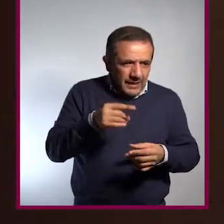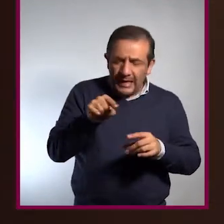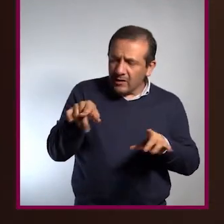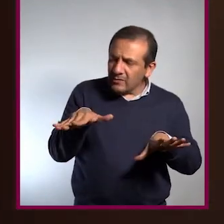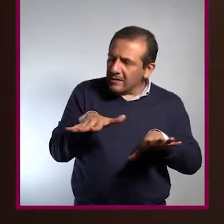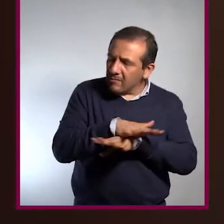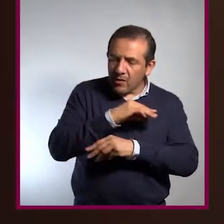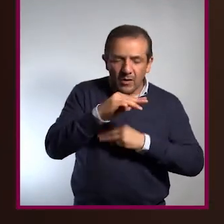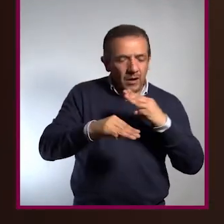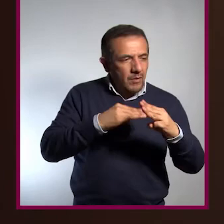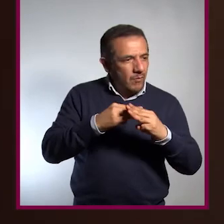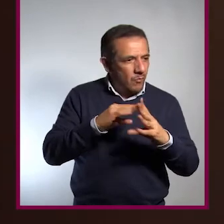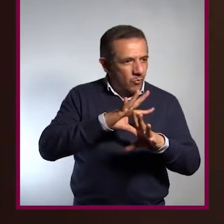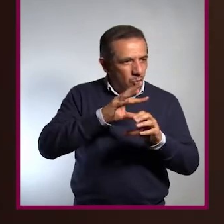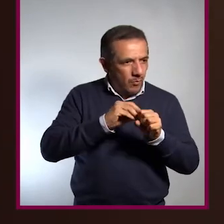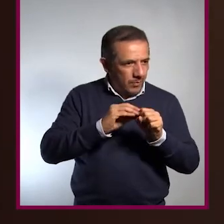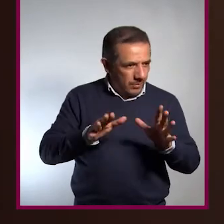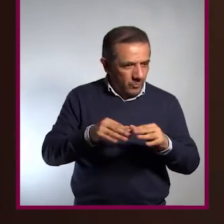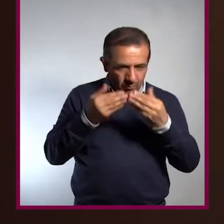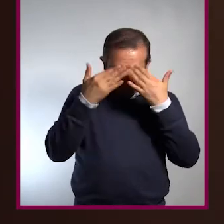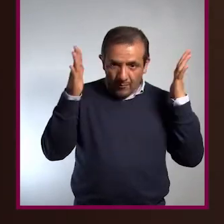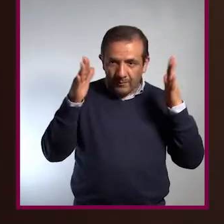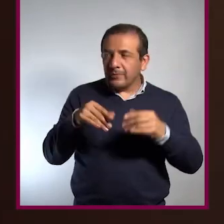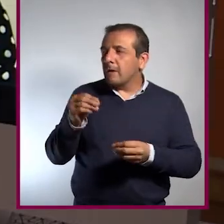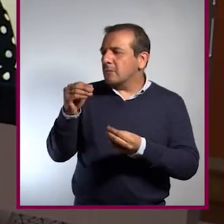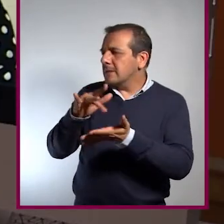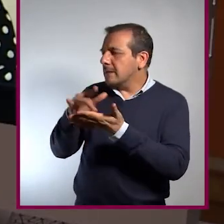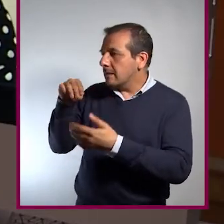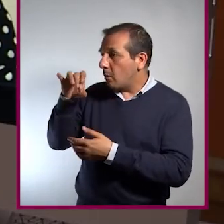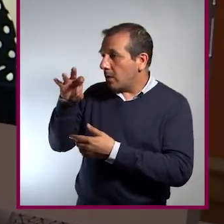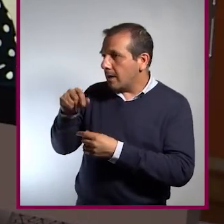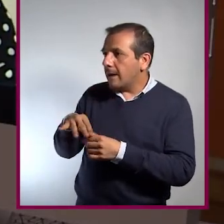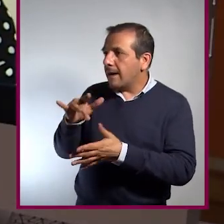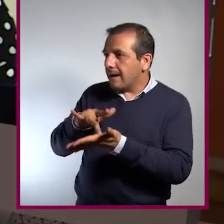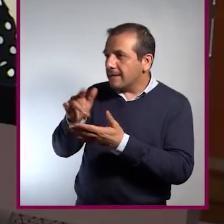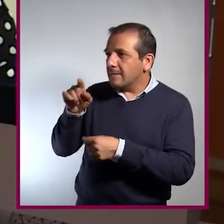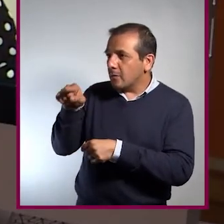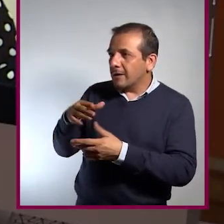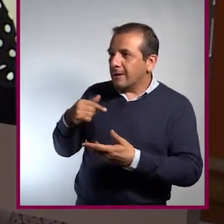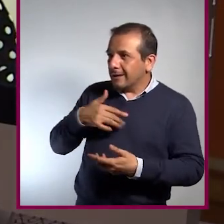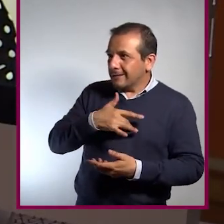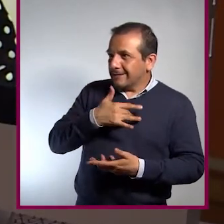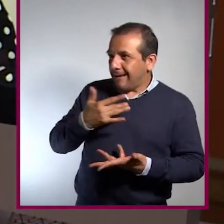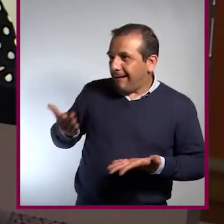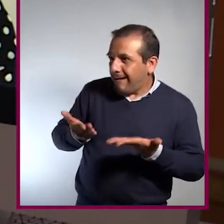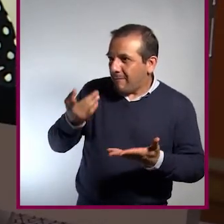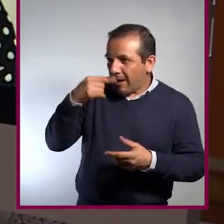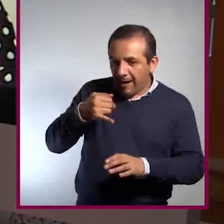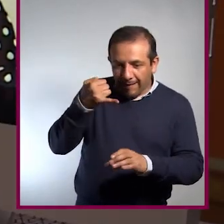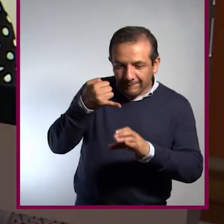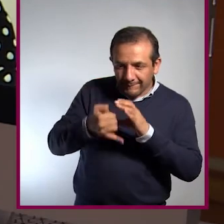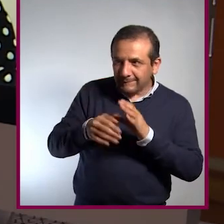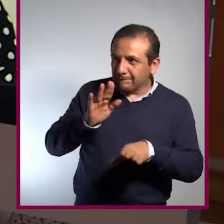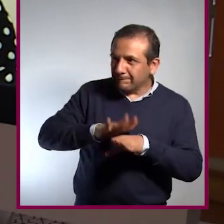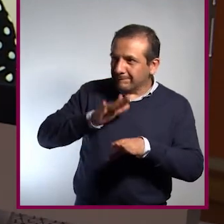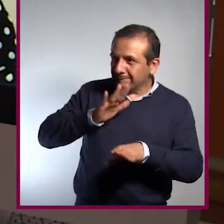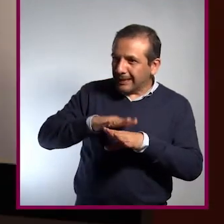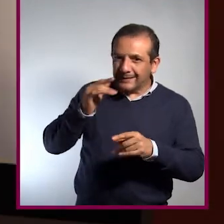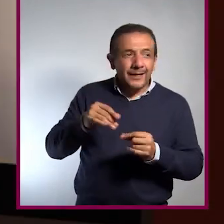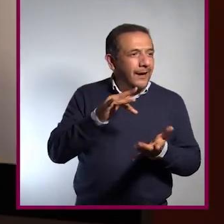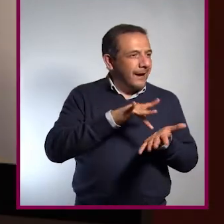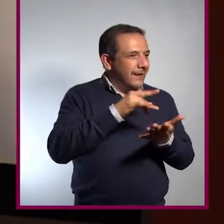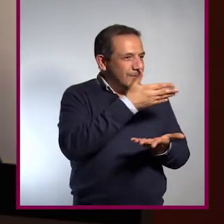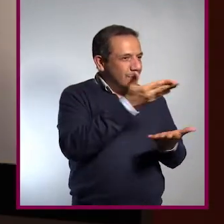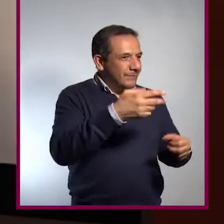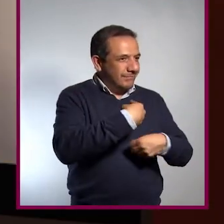completo. Mónica, muchísimas gracias por tu tiempo, gracias por esta entrevista y sobre todo por seguirnos motivando a seguir conociendo.